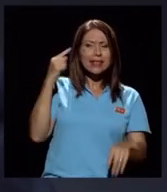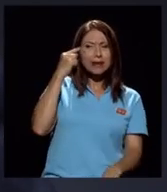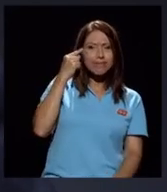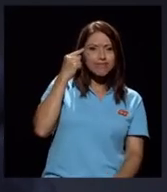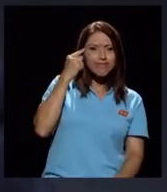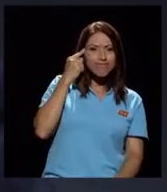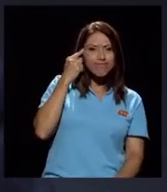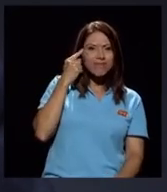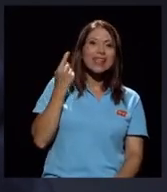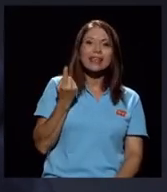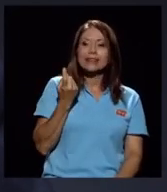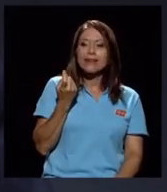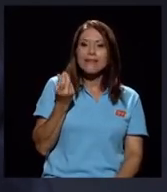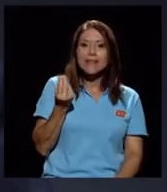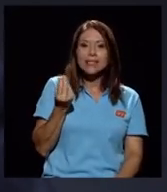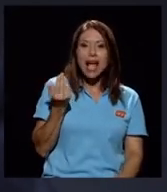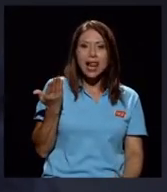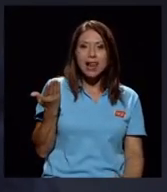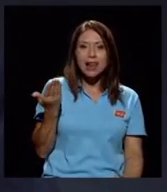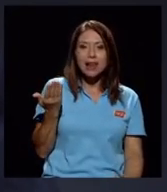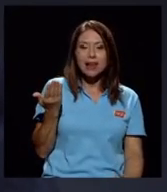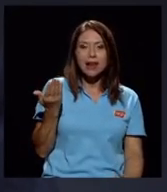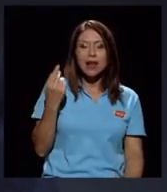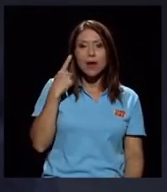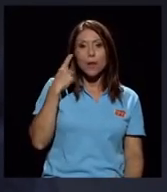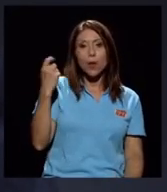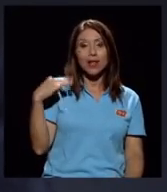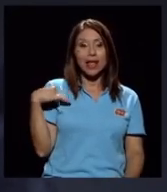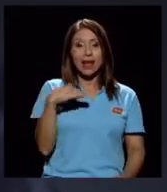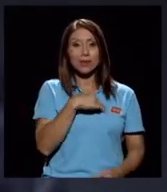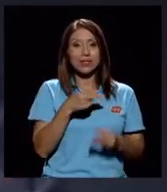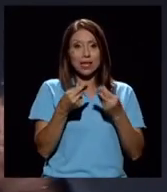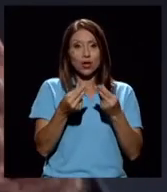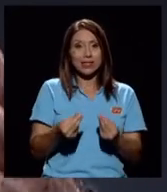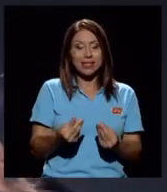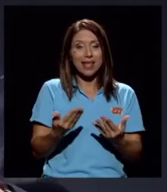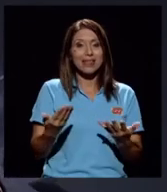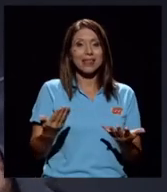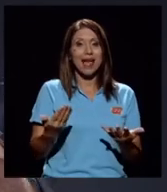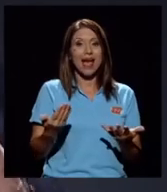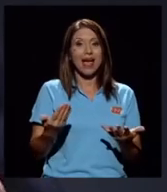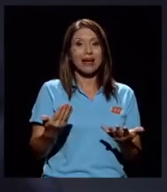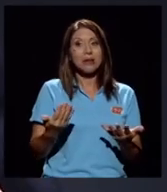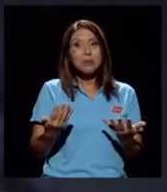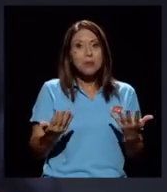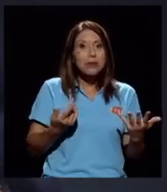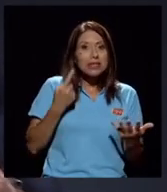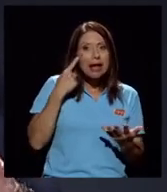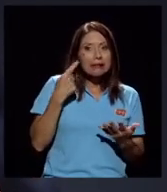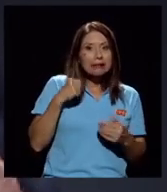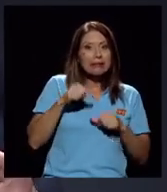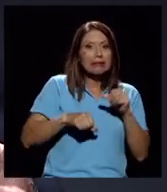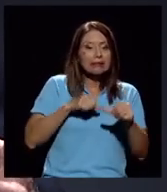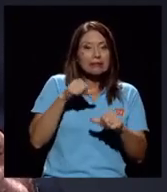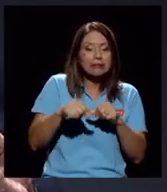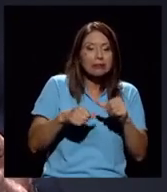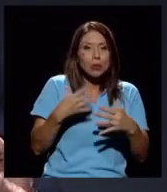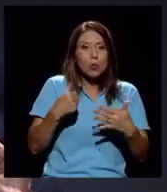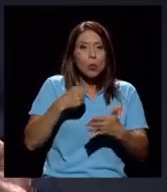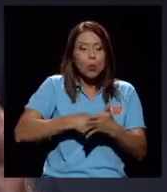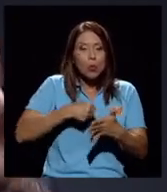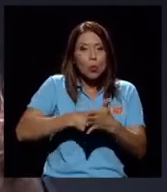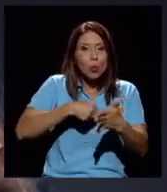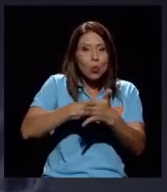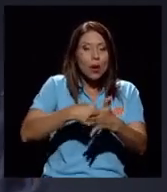porque de ahí el ministerio de hacienda ha sido se la han jugado muy bien hay como gatos para